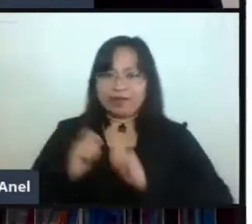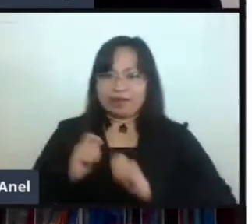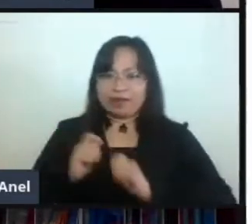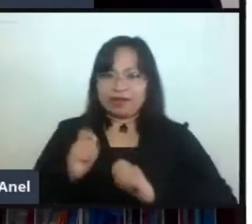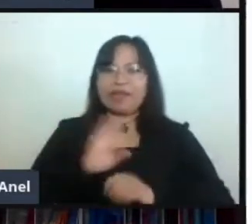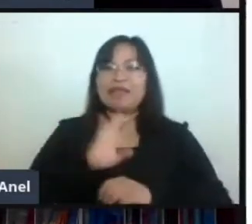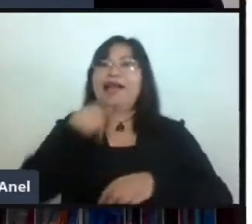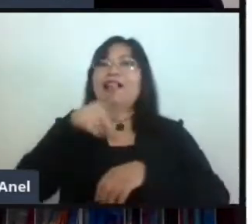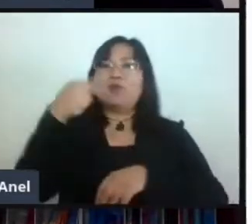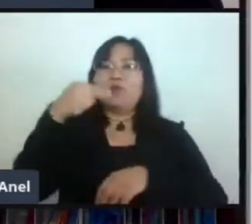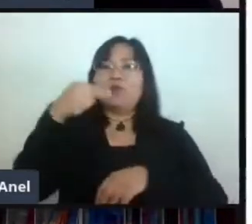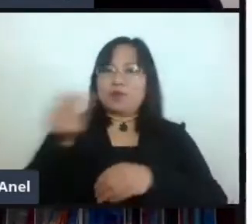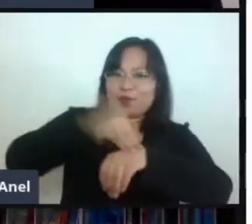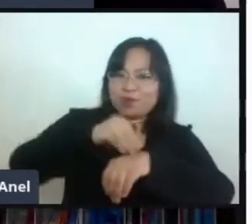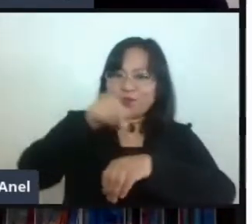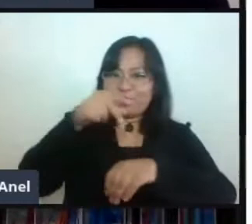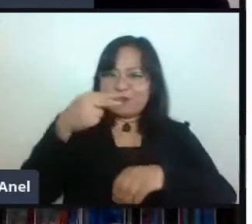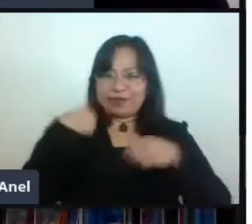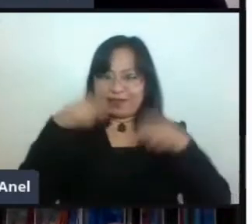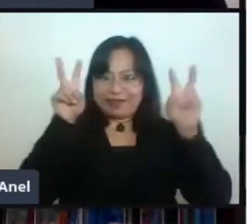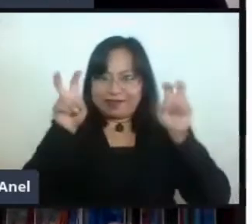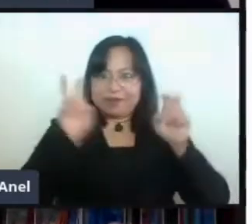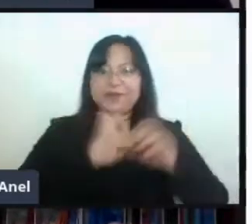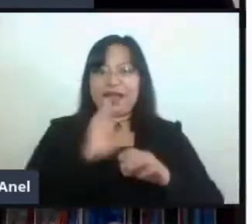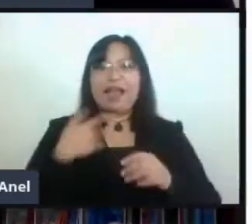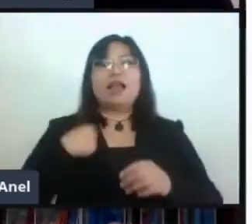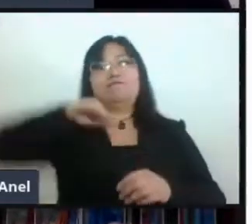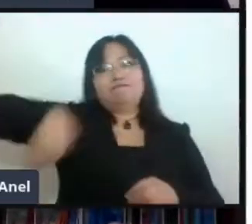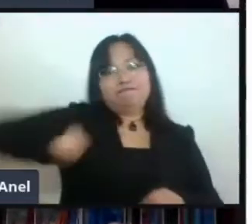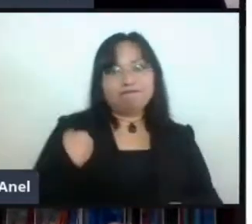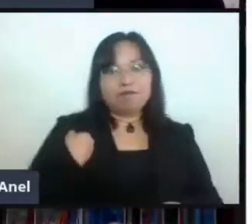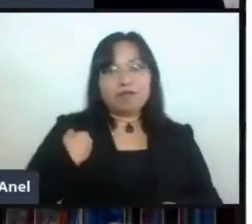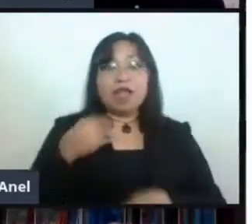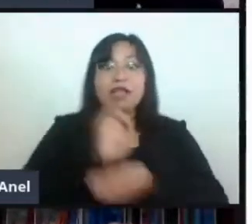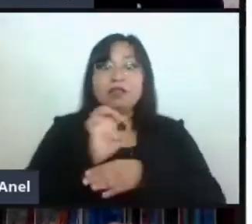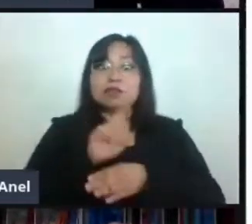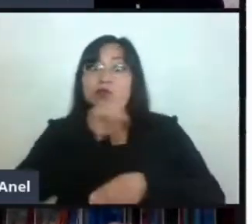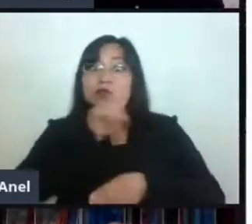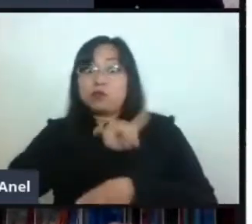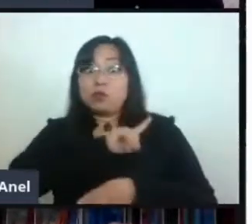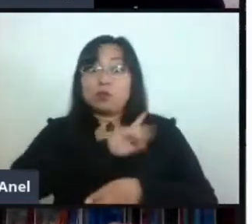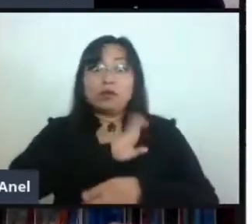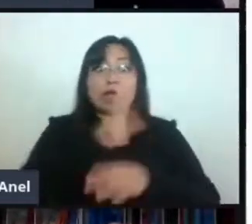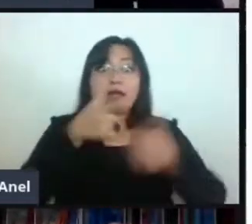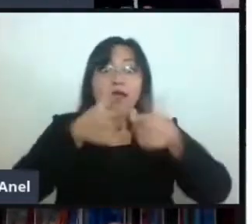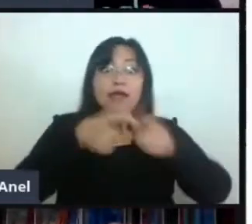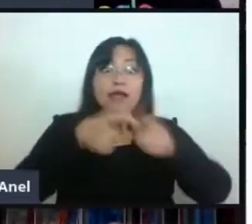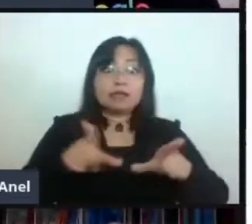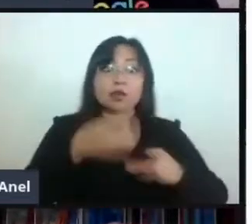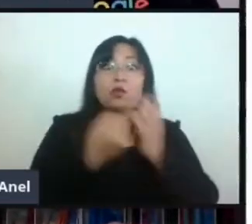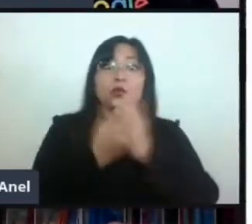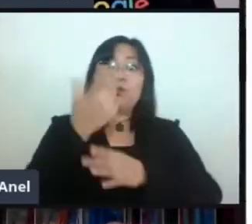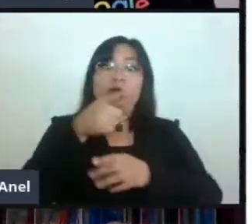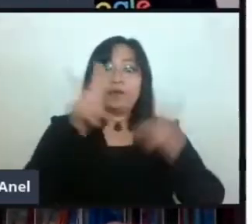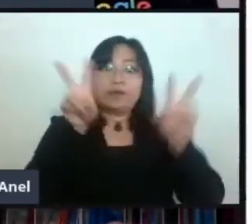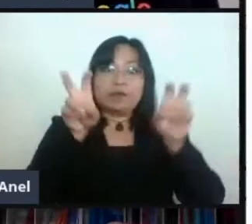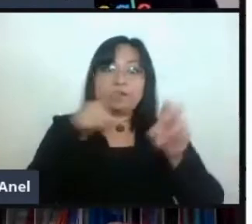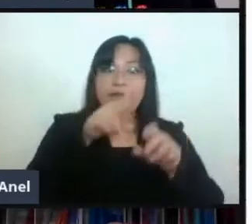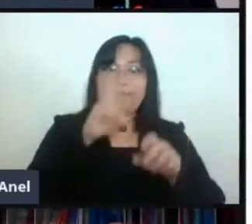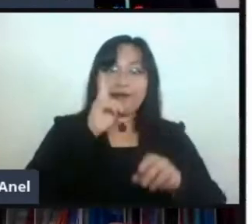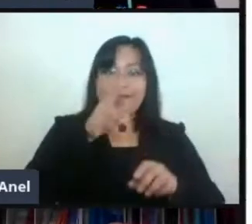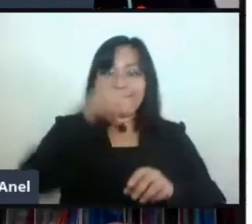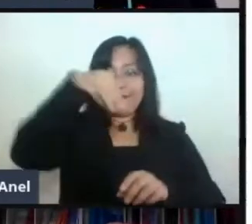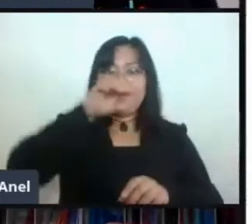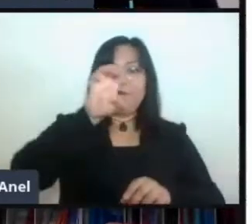guardo. Y observen cómo se genera este tema que no existía, ya se genera